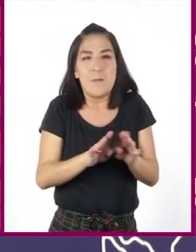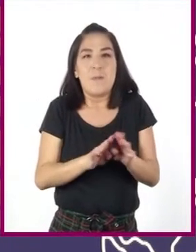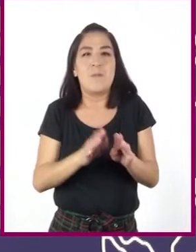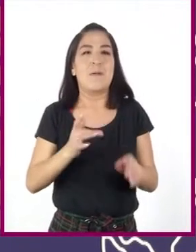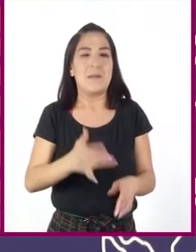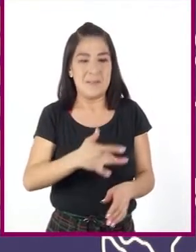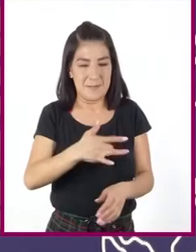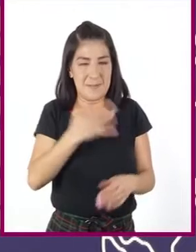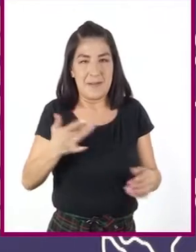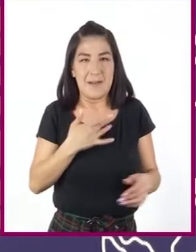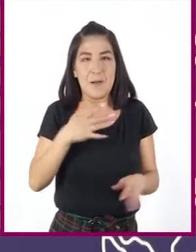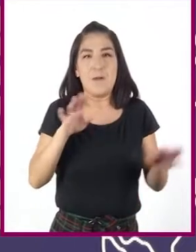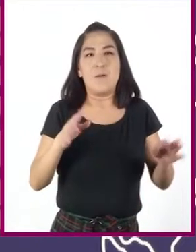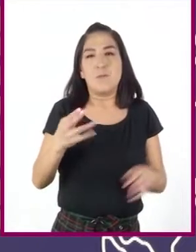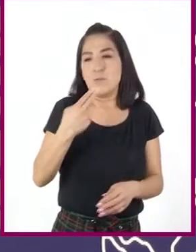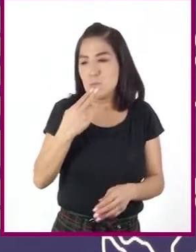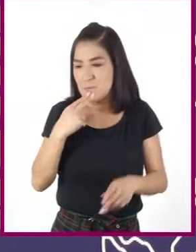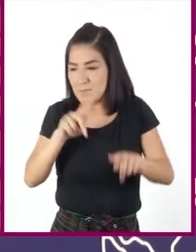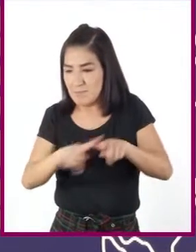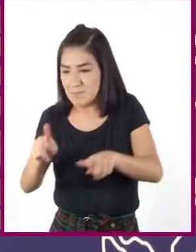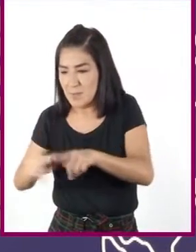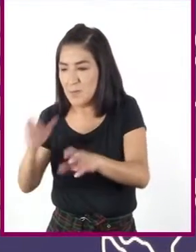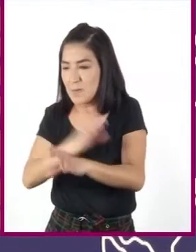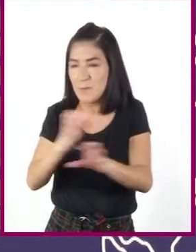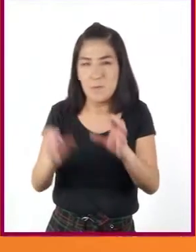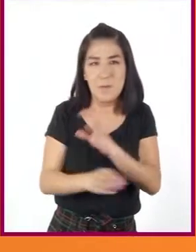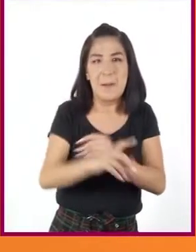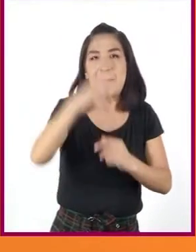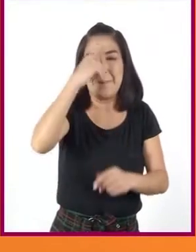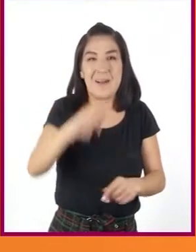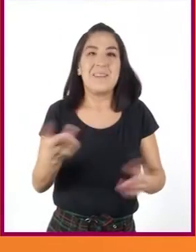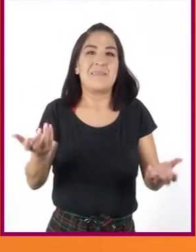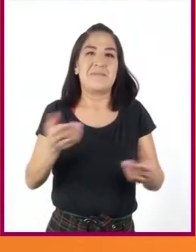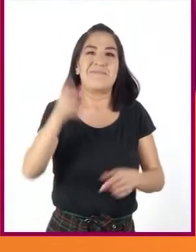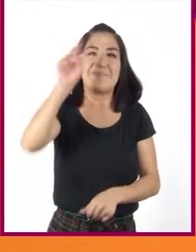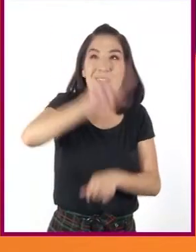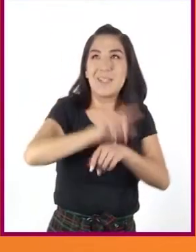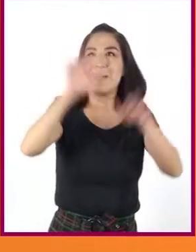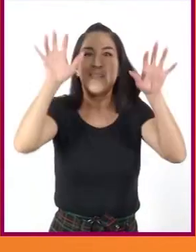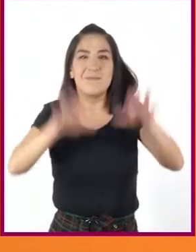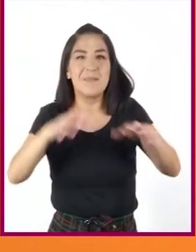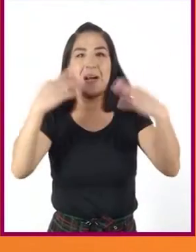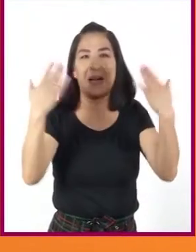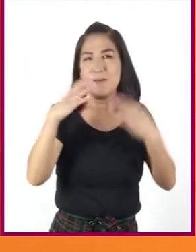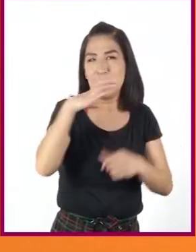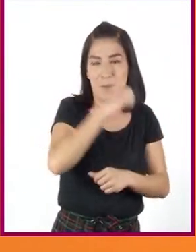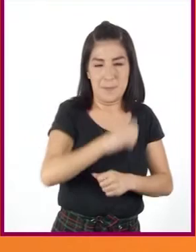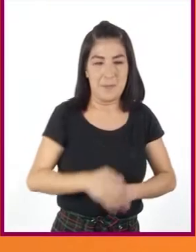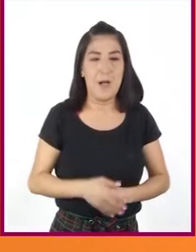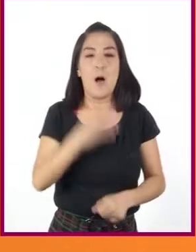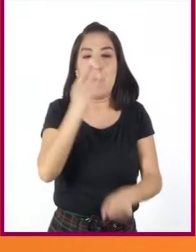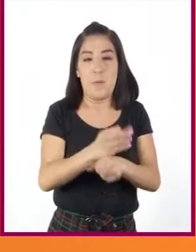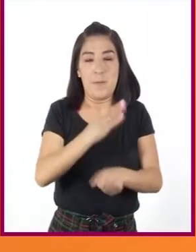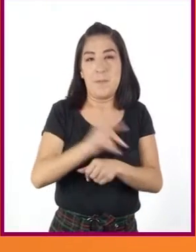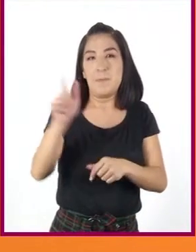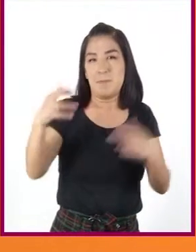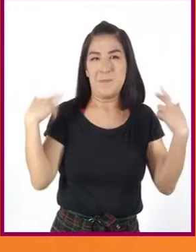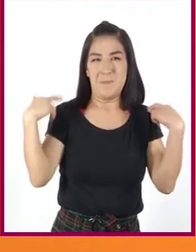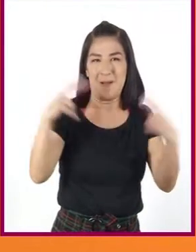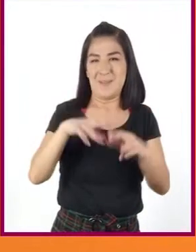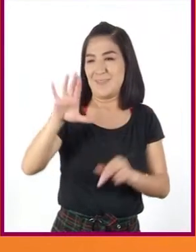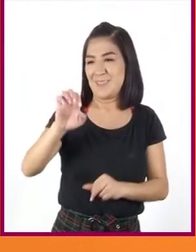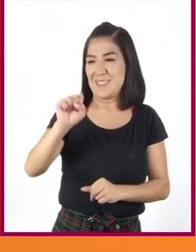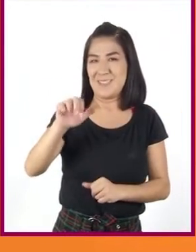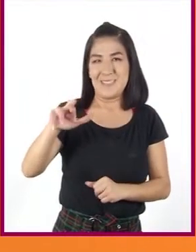atuendos específicos para cada fenómeno atmosférico. Ahora que el profesor César nos ha explicado más acerca de lo que es el estado